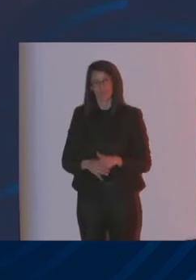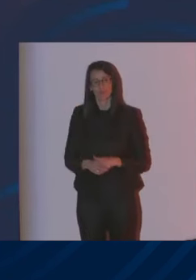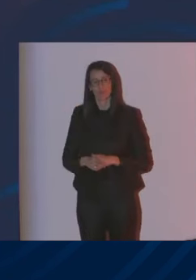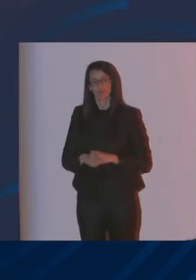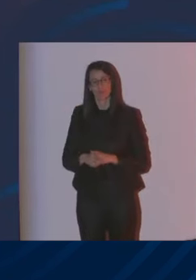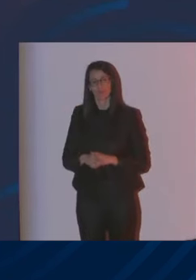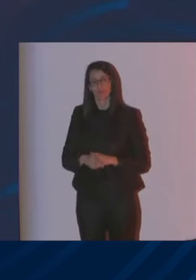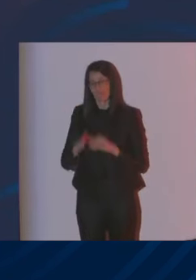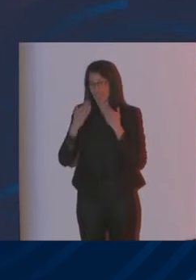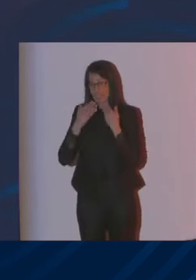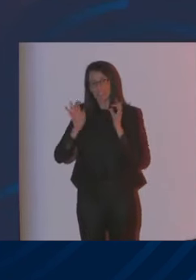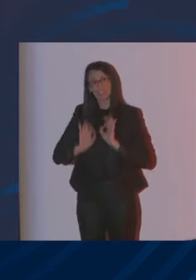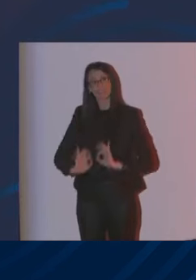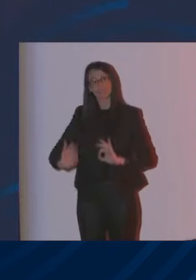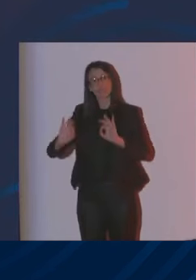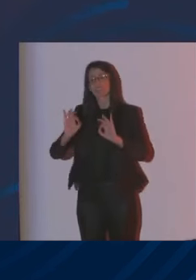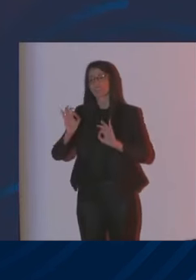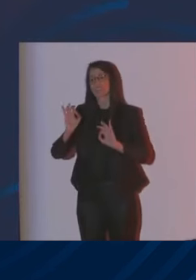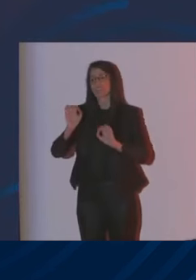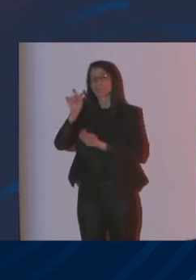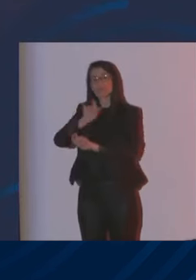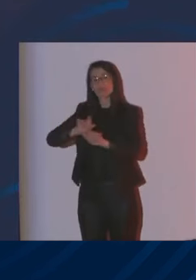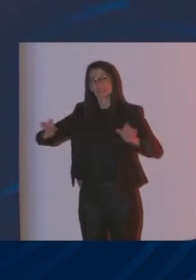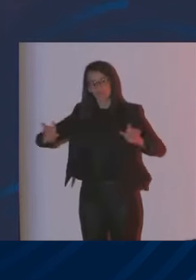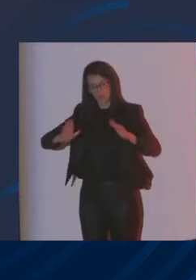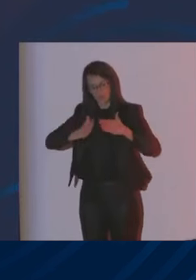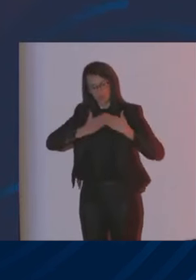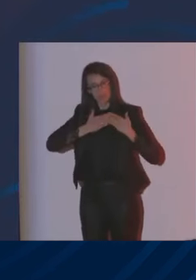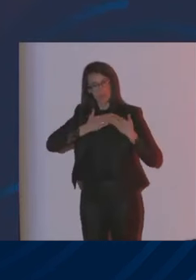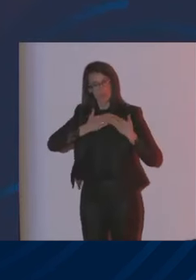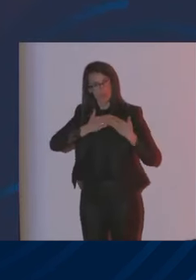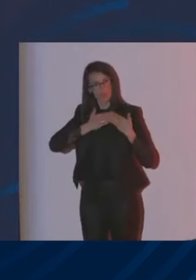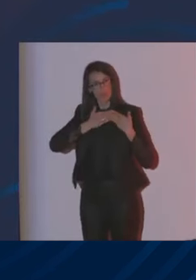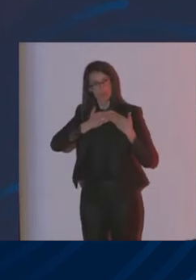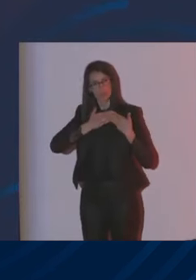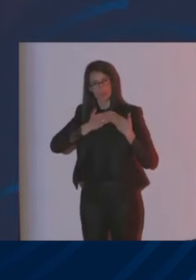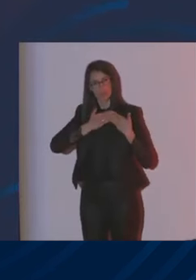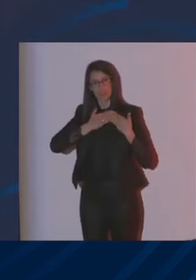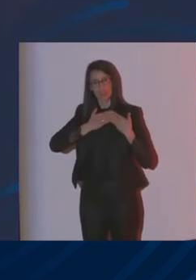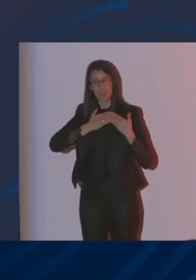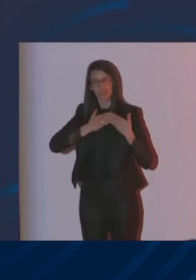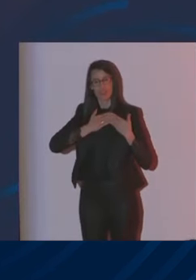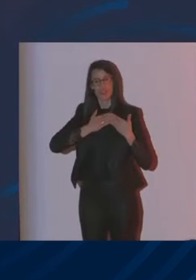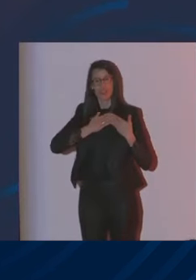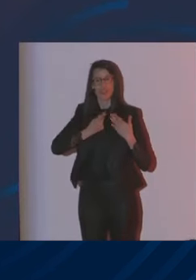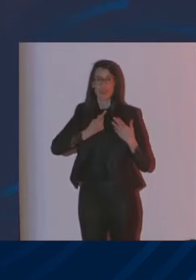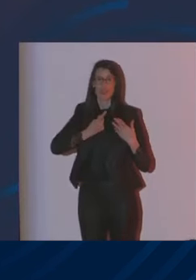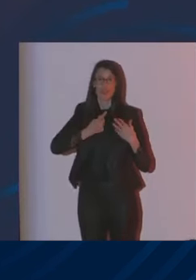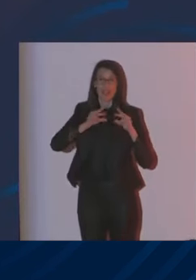muchas gracias a todas las personas voluntarias que han venido de todos los